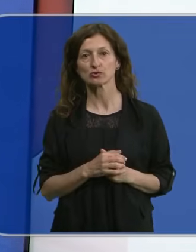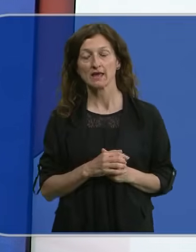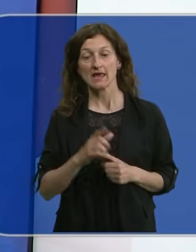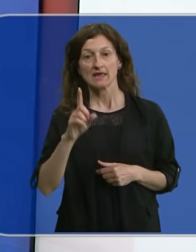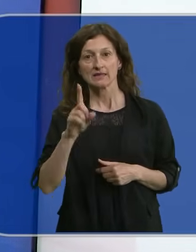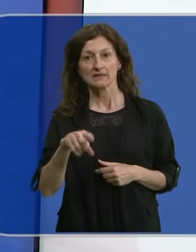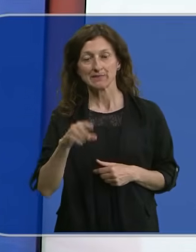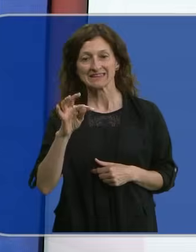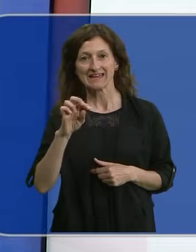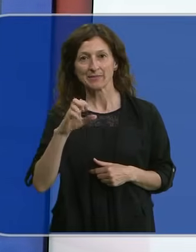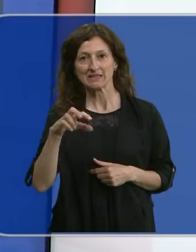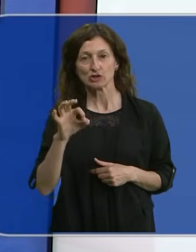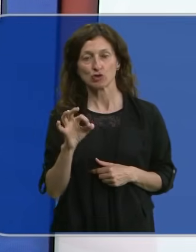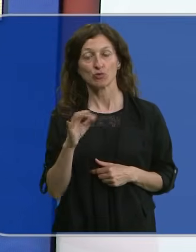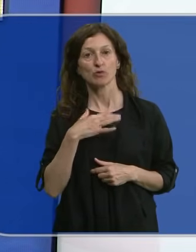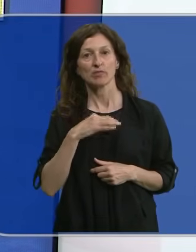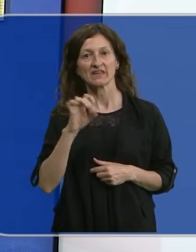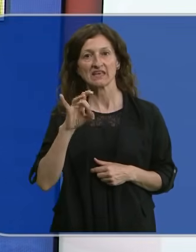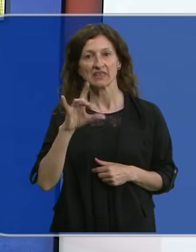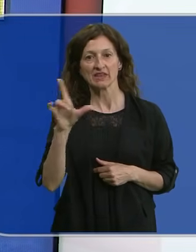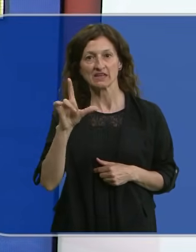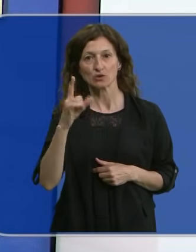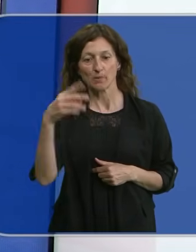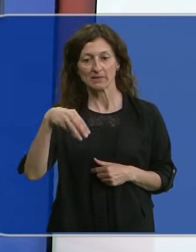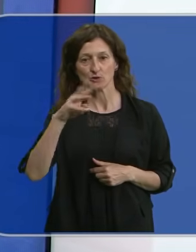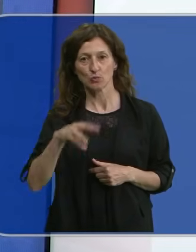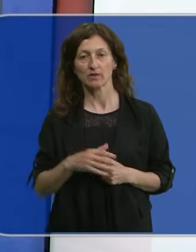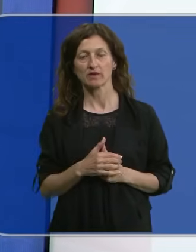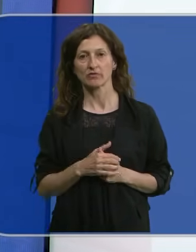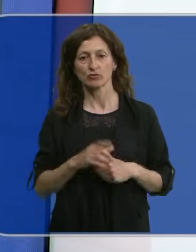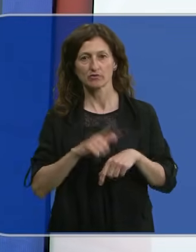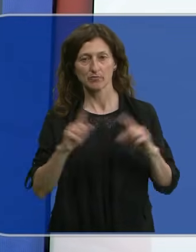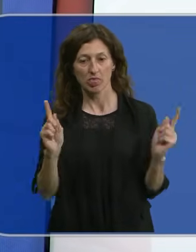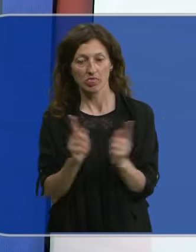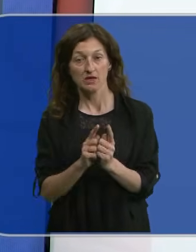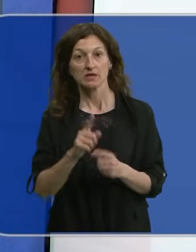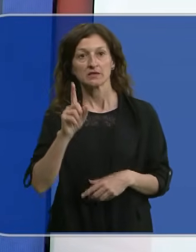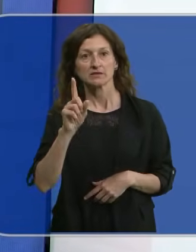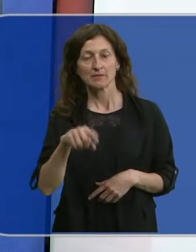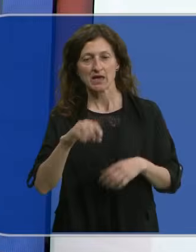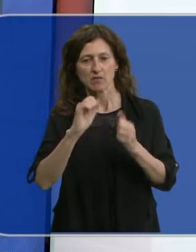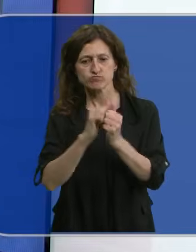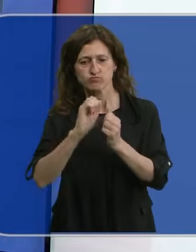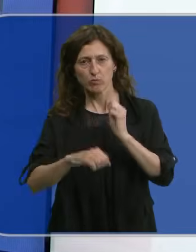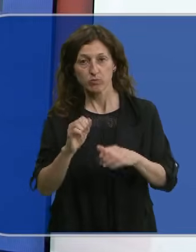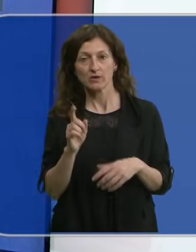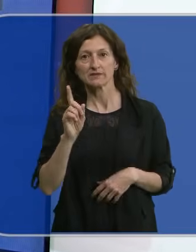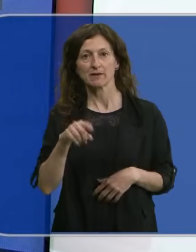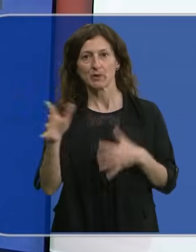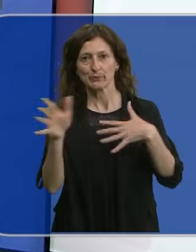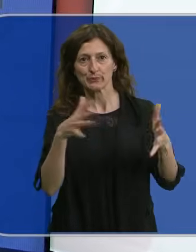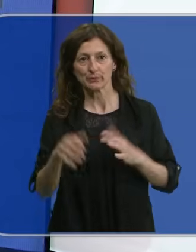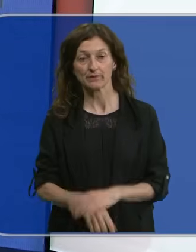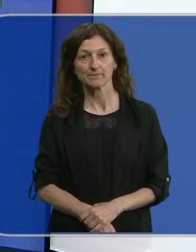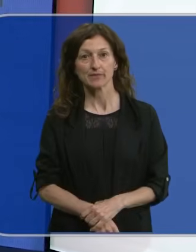y también en Treviño, por esas tormentas que pueden superar los 15 litros por metro cuadrado en poco tiempo y también venir acompañadas tanto de granizo como de fuertes rachas